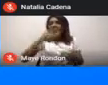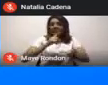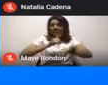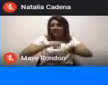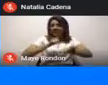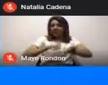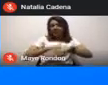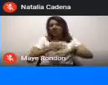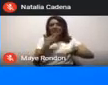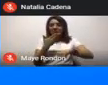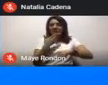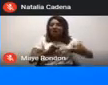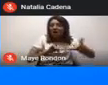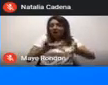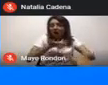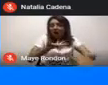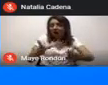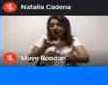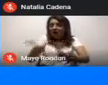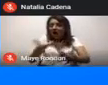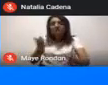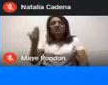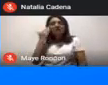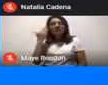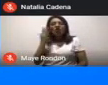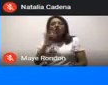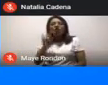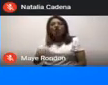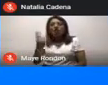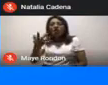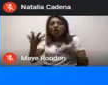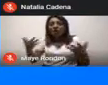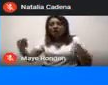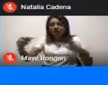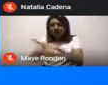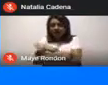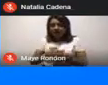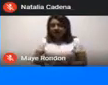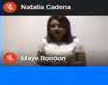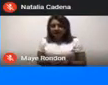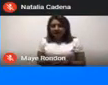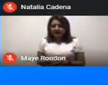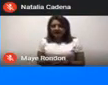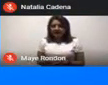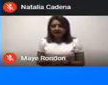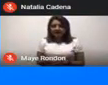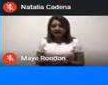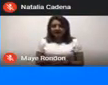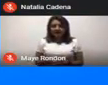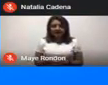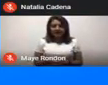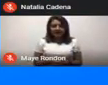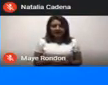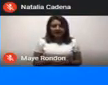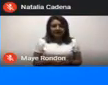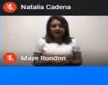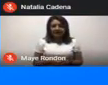tener de interacción vamos a saber de qué se trata un poco más. Siguiente. Pero